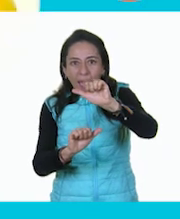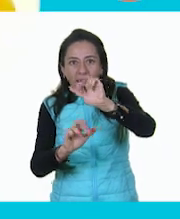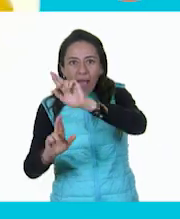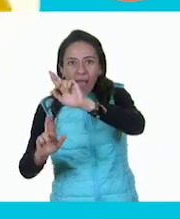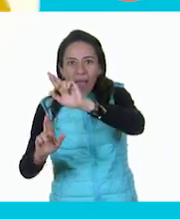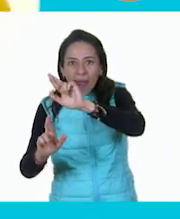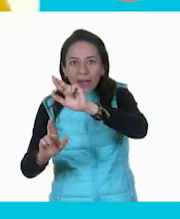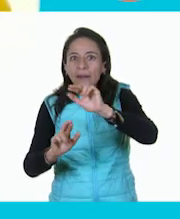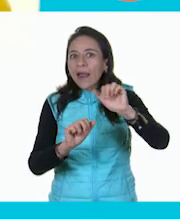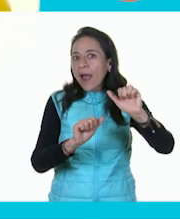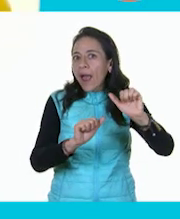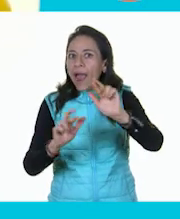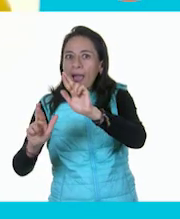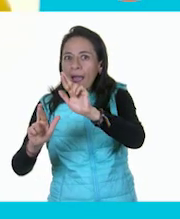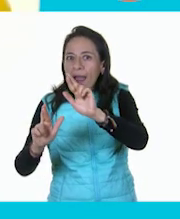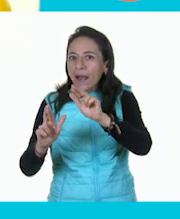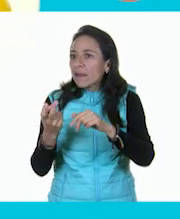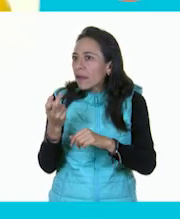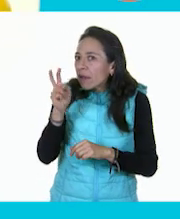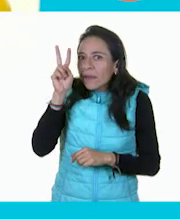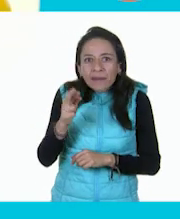ver, ¿ven otra más?